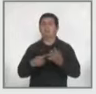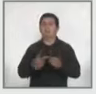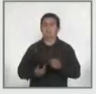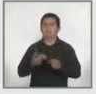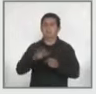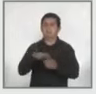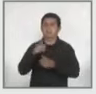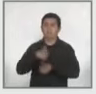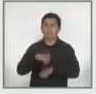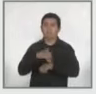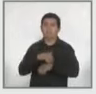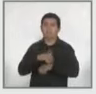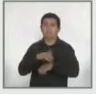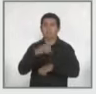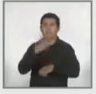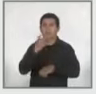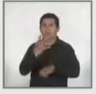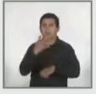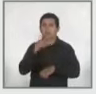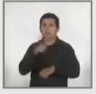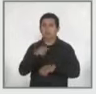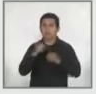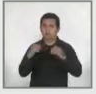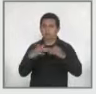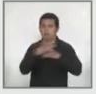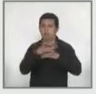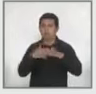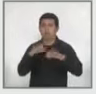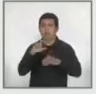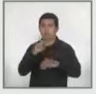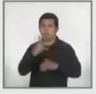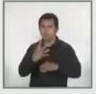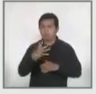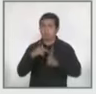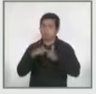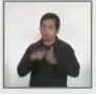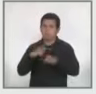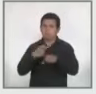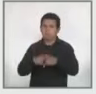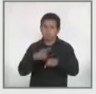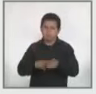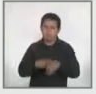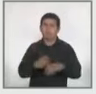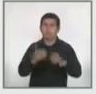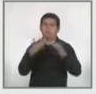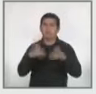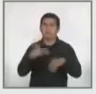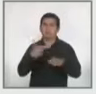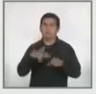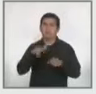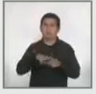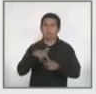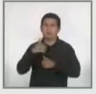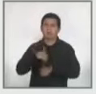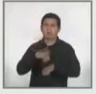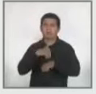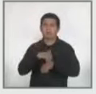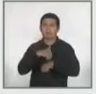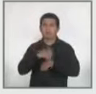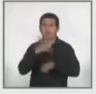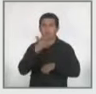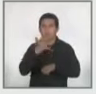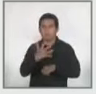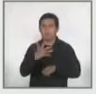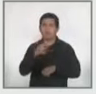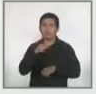En jurisdicción sanitaria número 4, Costa, 24 casos activos al día de hoy. En jurisdicción sanitaria